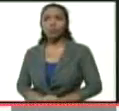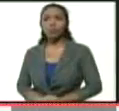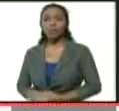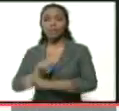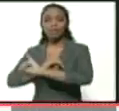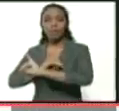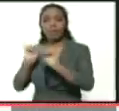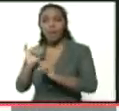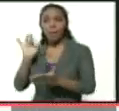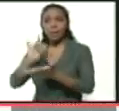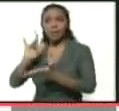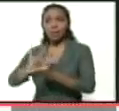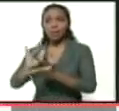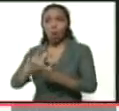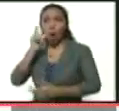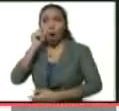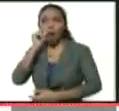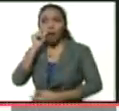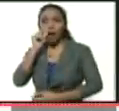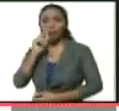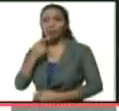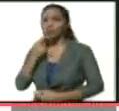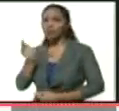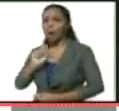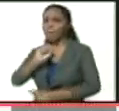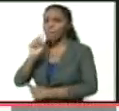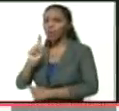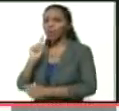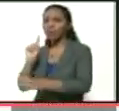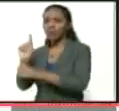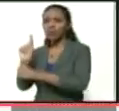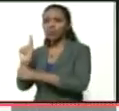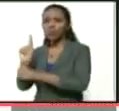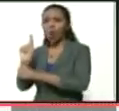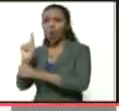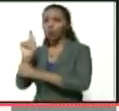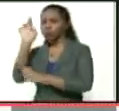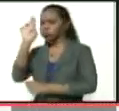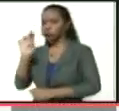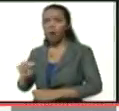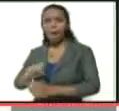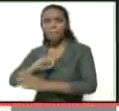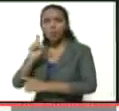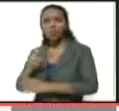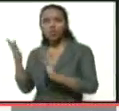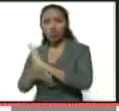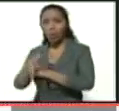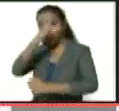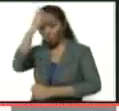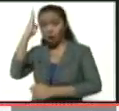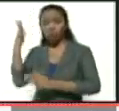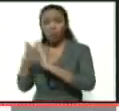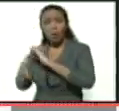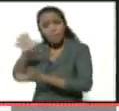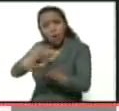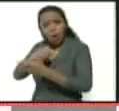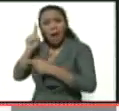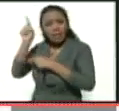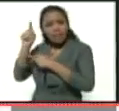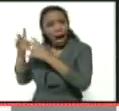Termina la intervención del tipo y dicen preguntas. Todas las preguntas, Diosdado, sobre la crisis humanitaria de Estados